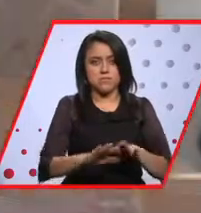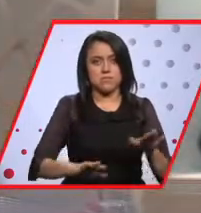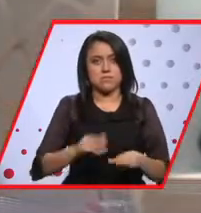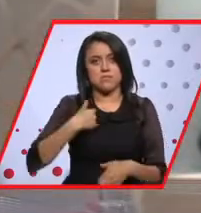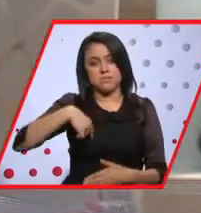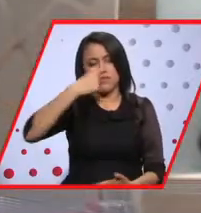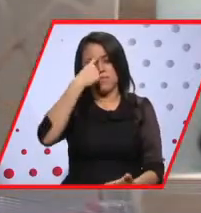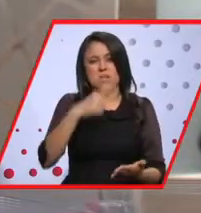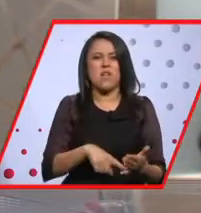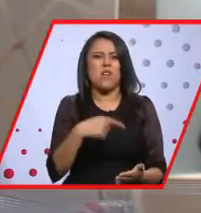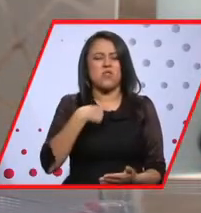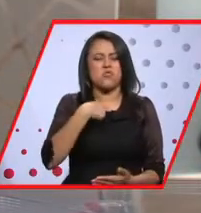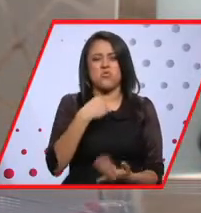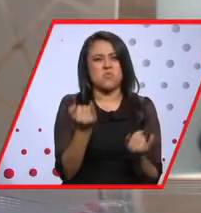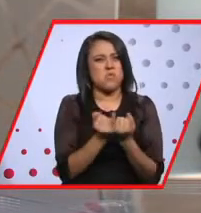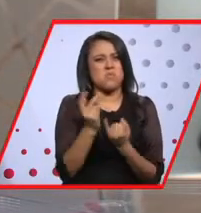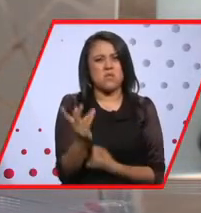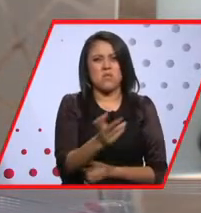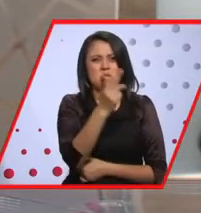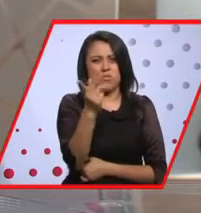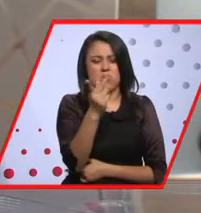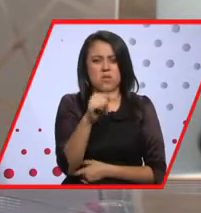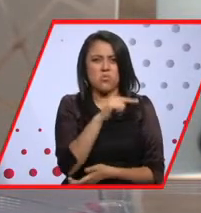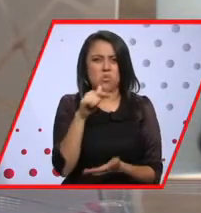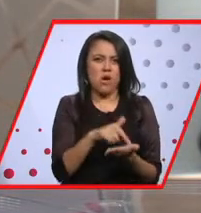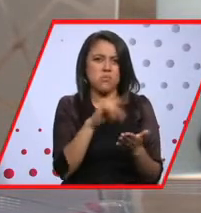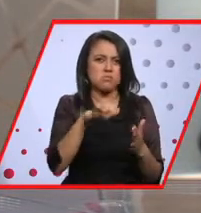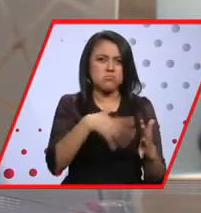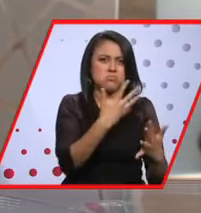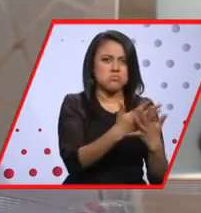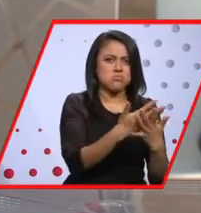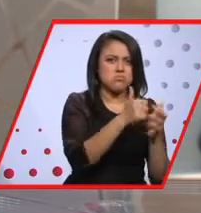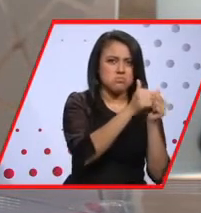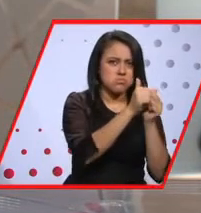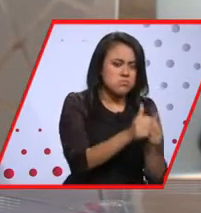Usted y yo nos preguntamos, ¿lo van a ingresar al penal